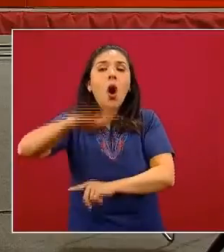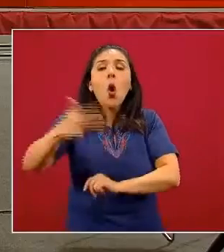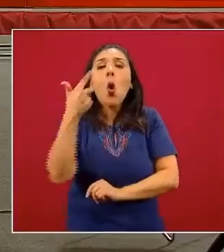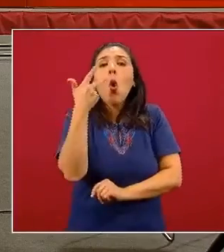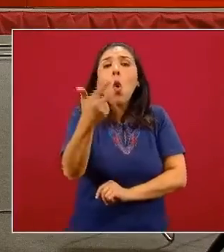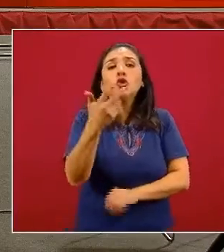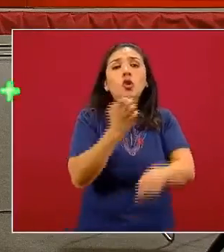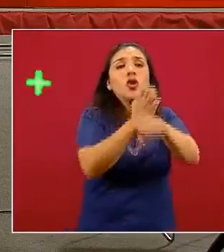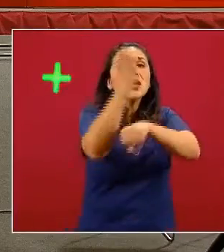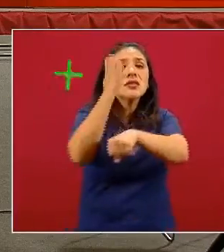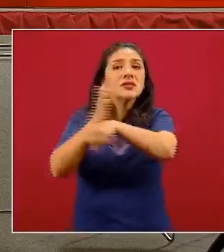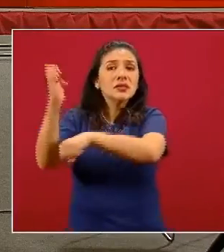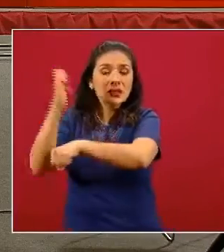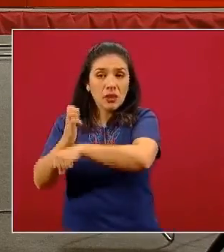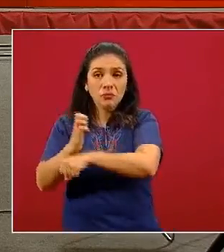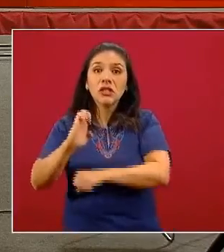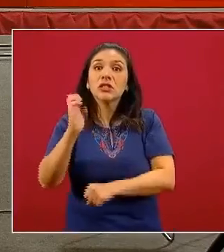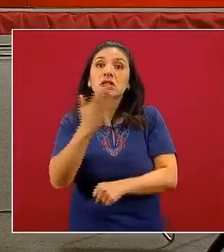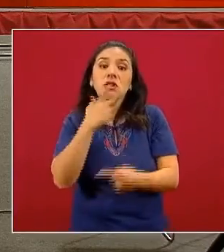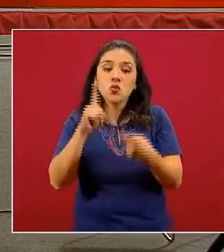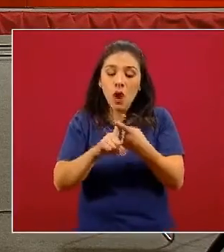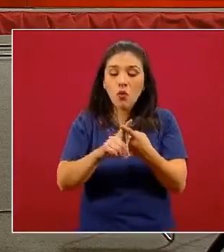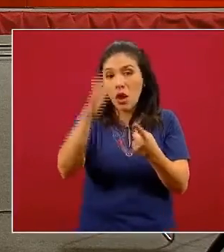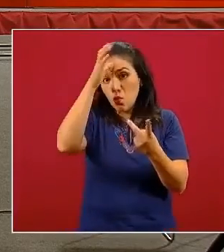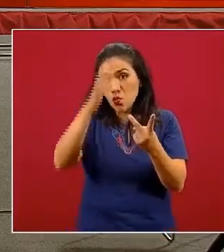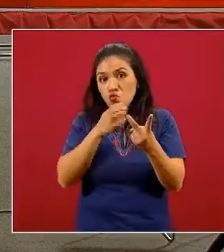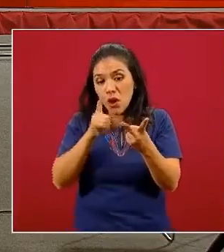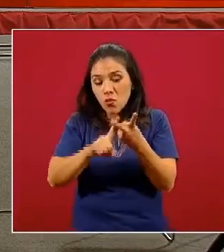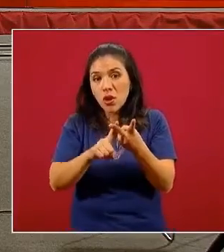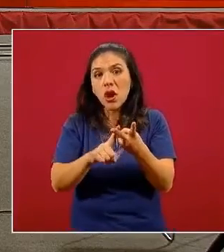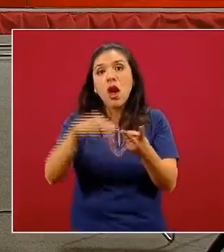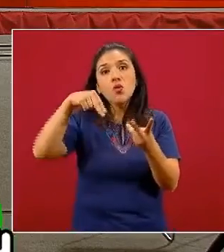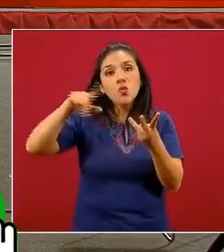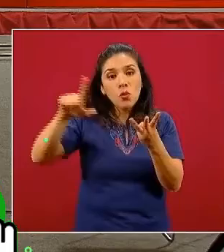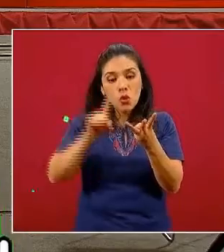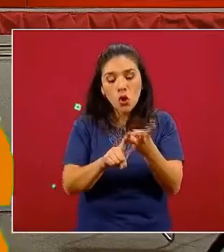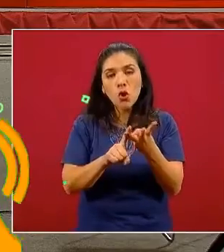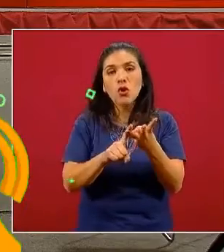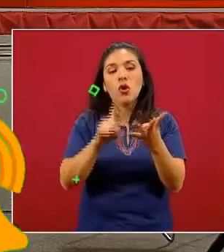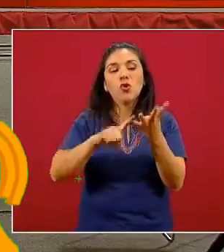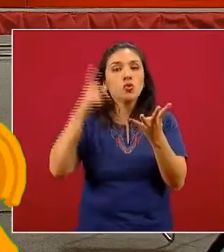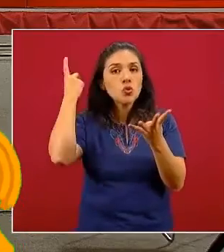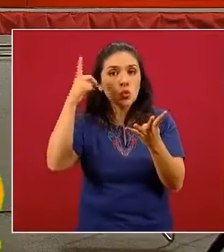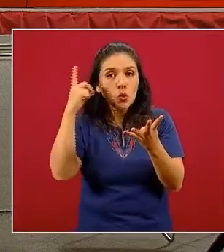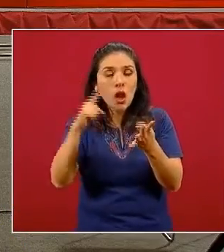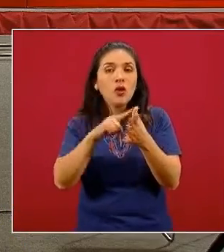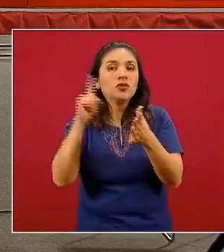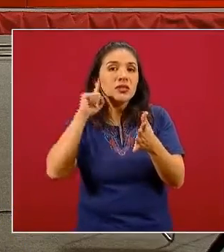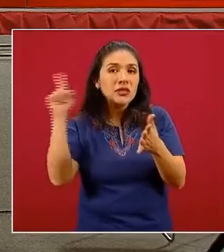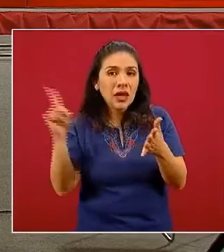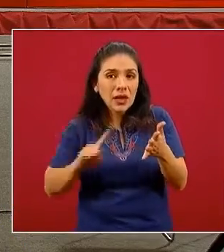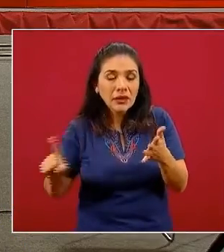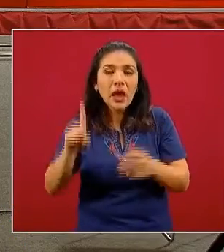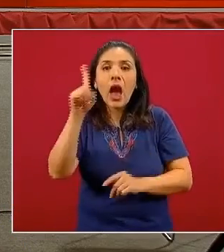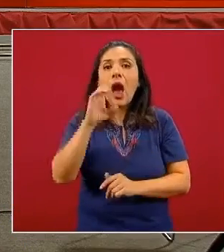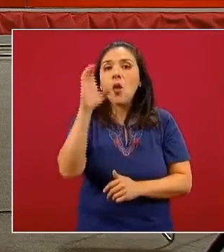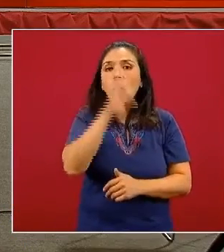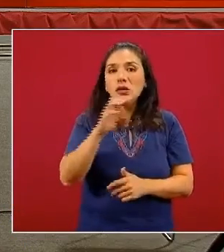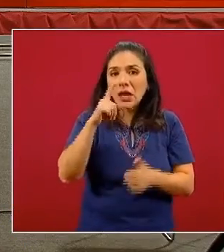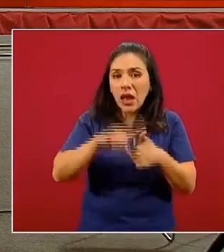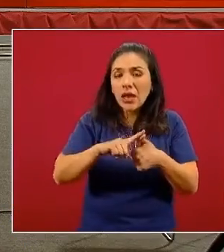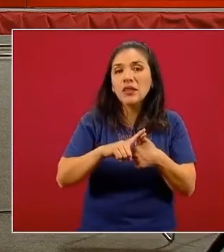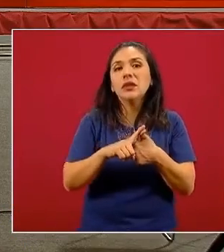entidades federativas: Chihuahua, Coahuila, Nuevo León, Durango, Zacatecas,